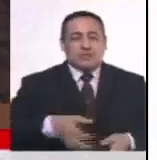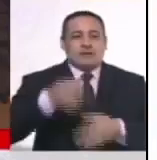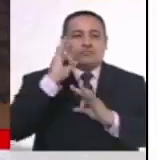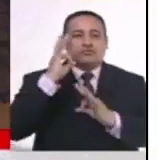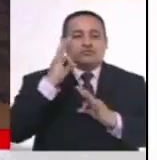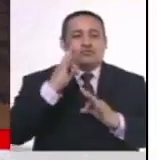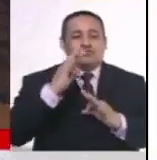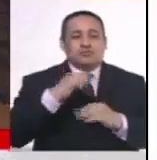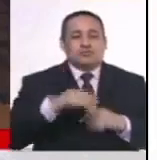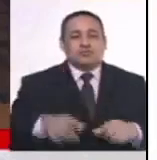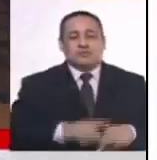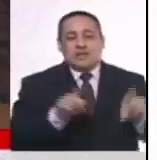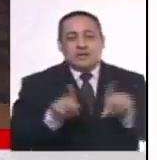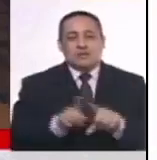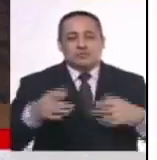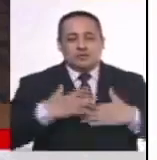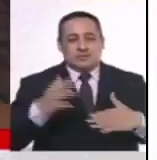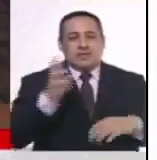exposición,